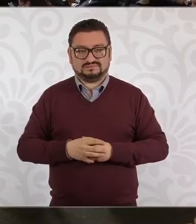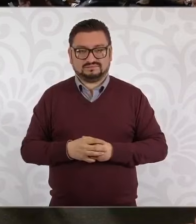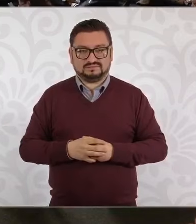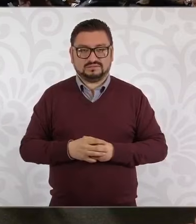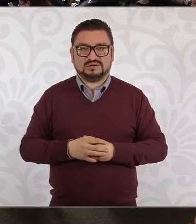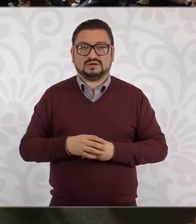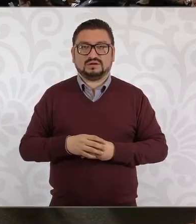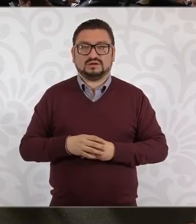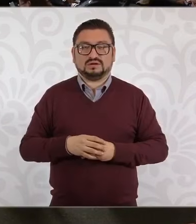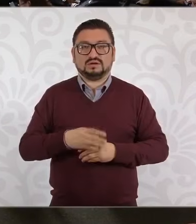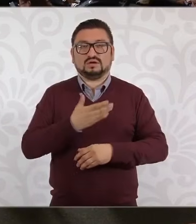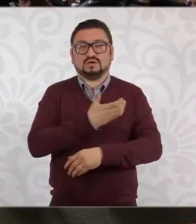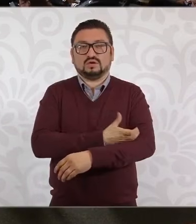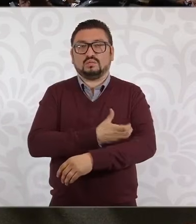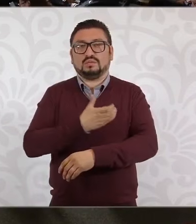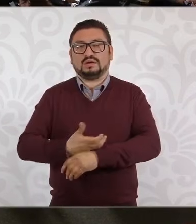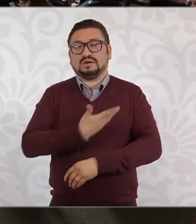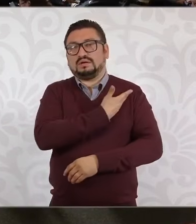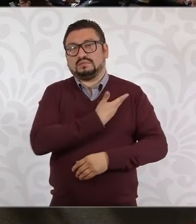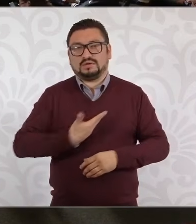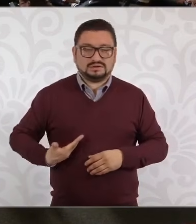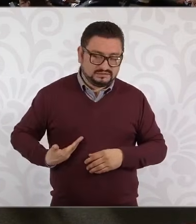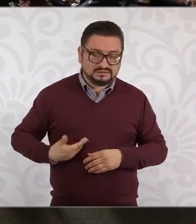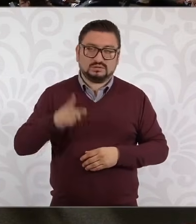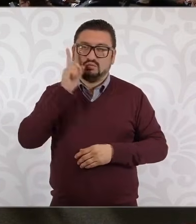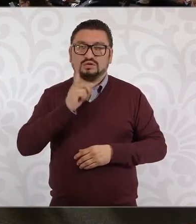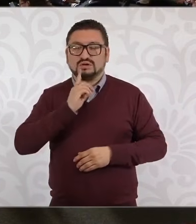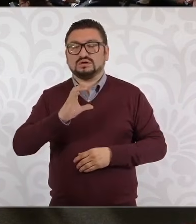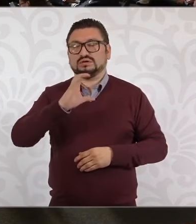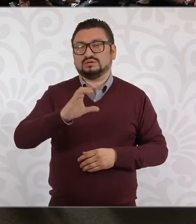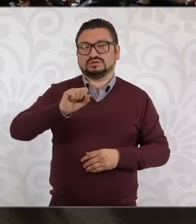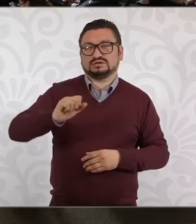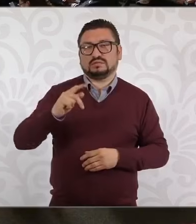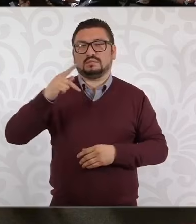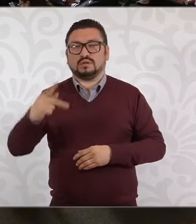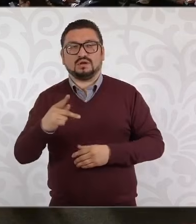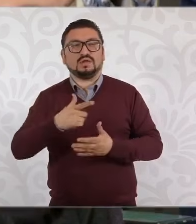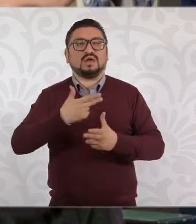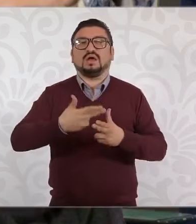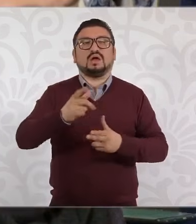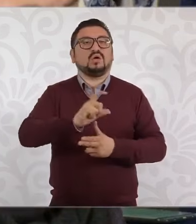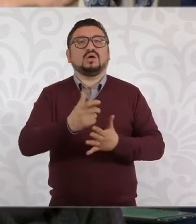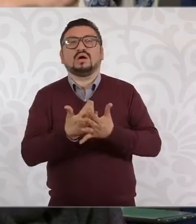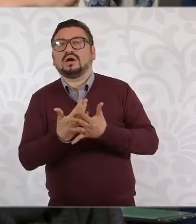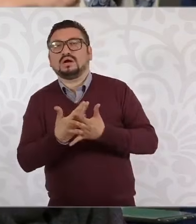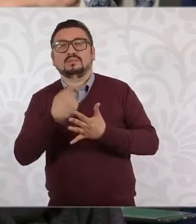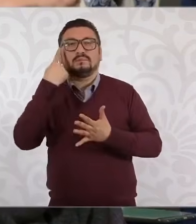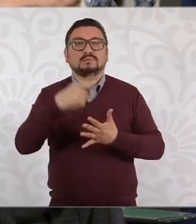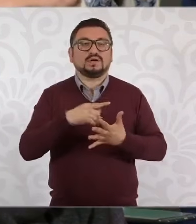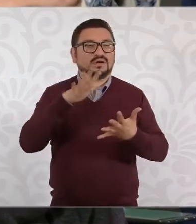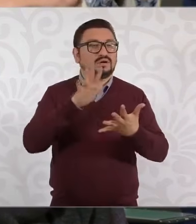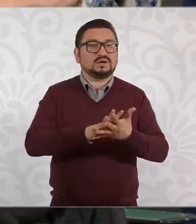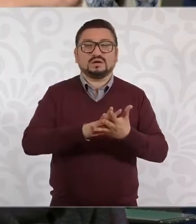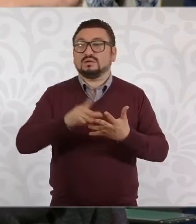¿hasta cuándo la compañera presidenta Claudia Sheinbaum Pardo va a emitir un decreto para excarcelar a